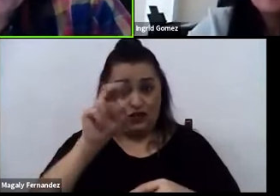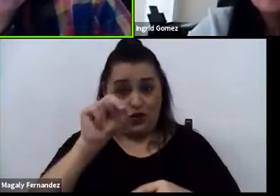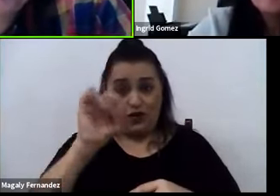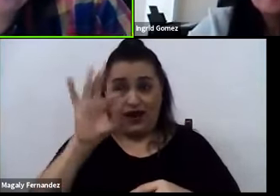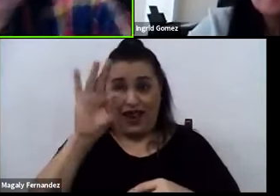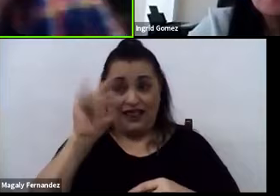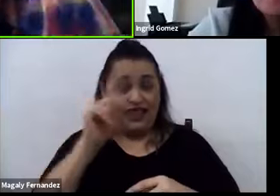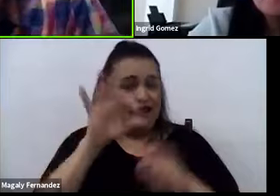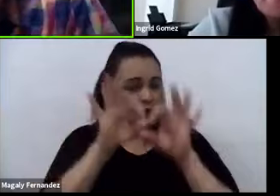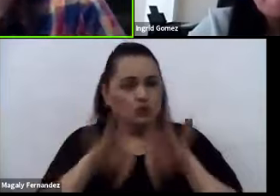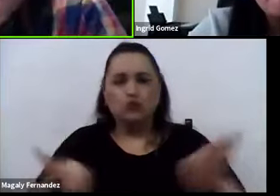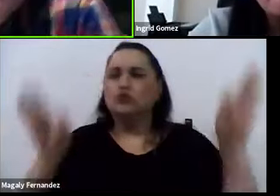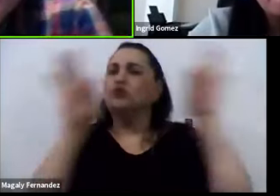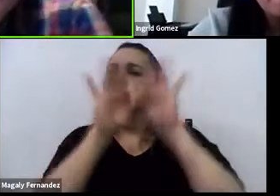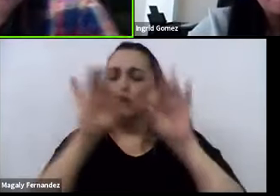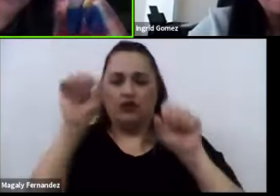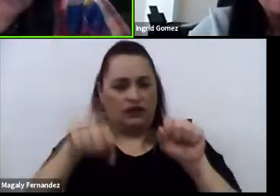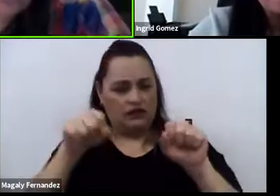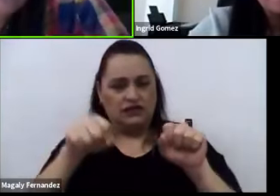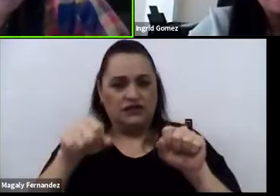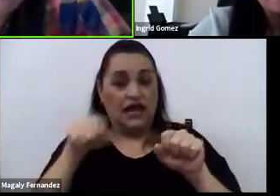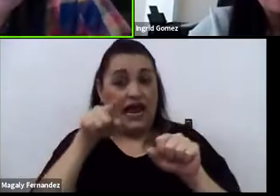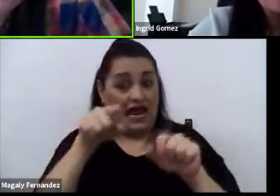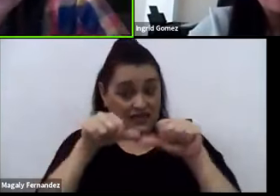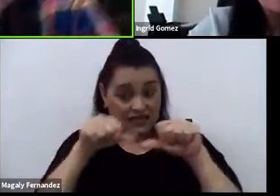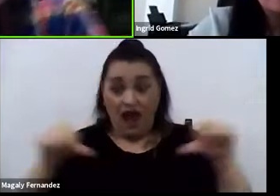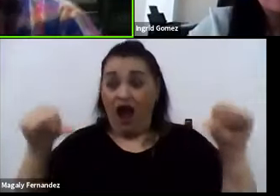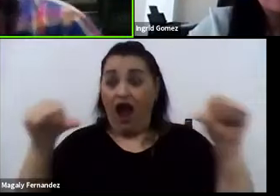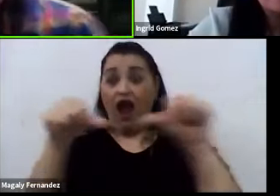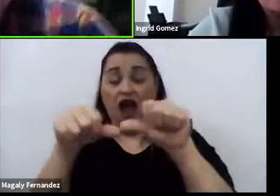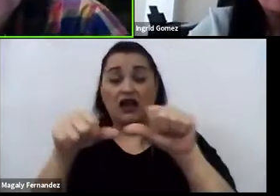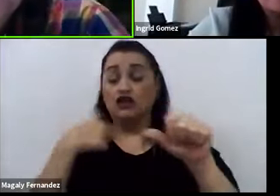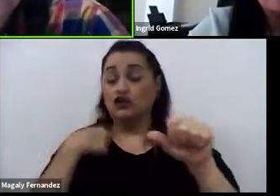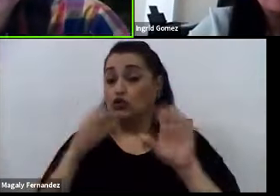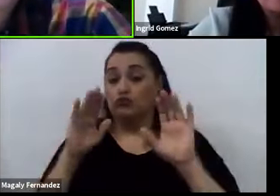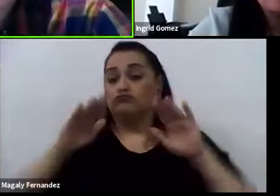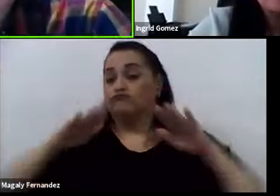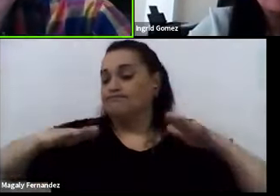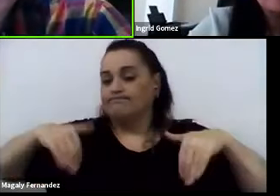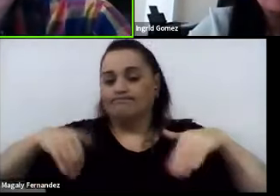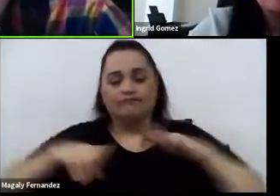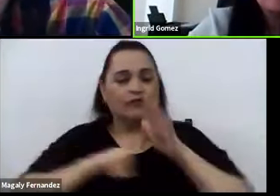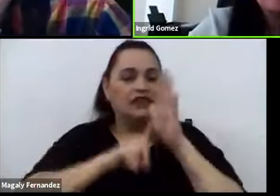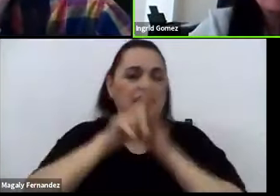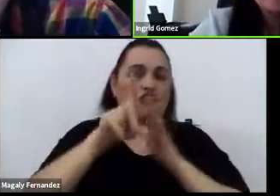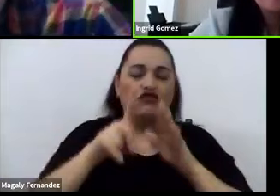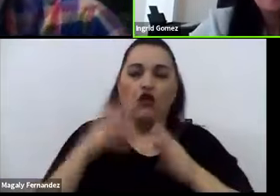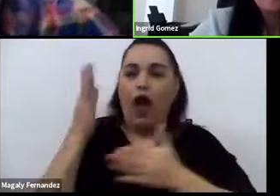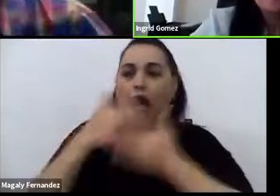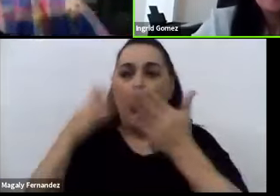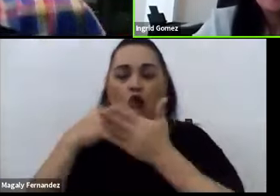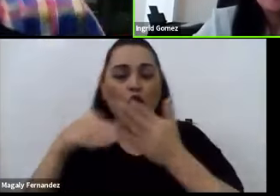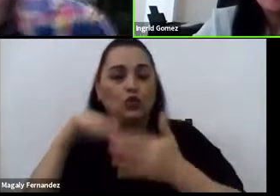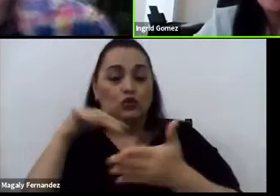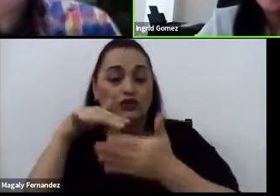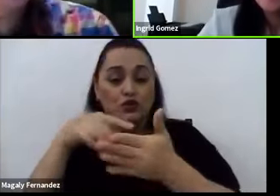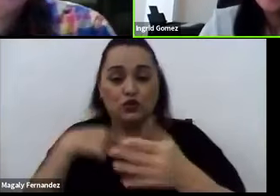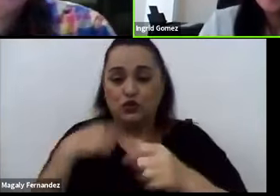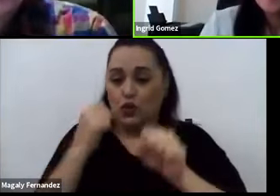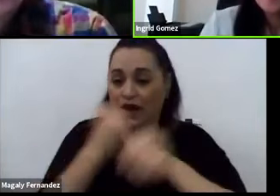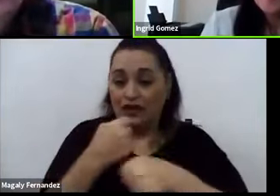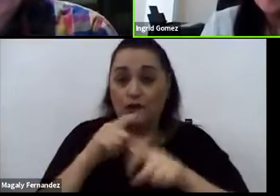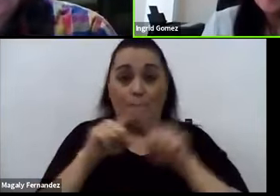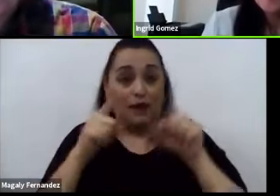muy importante. En ese área no he desarrollado algunos de los últimos estudios que he hecho, pero